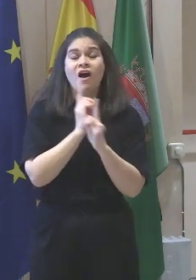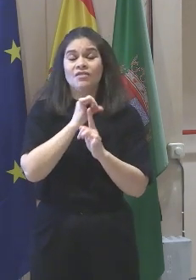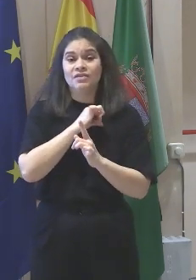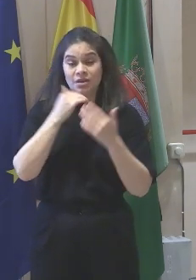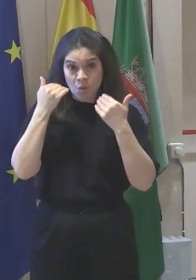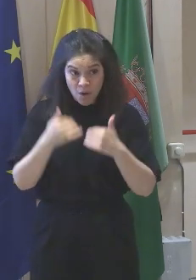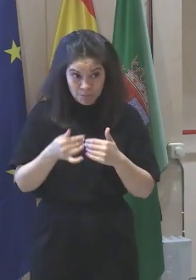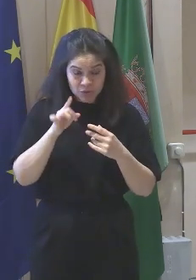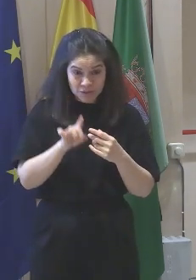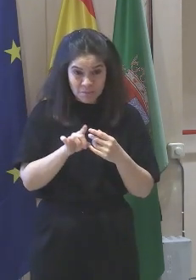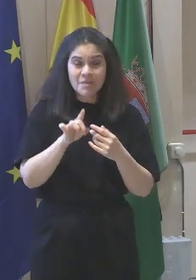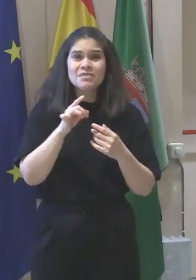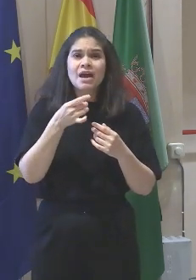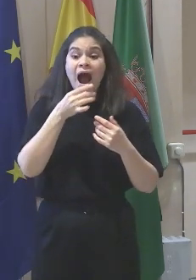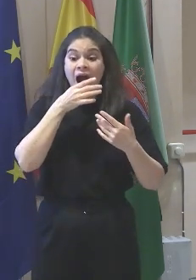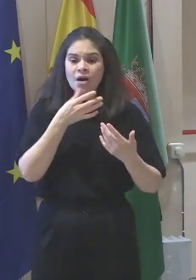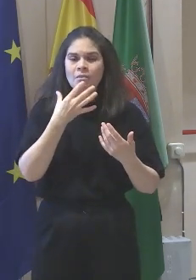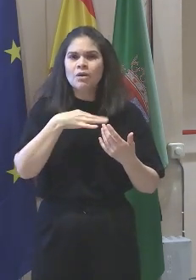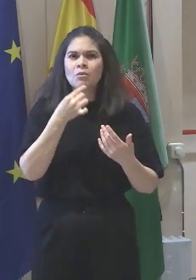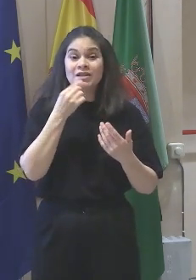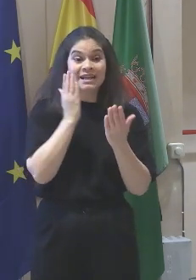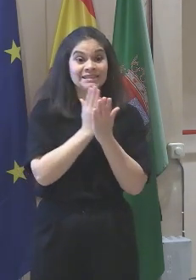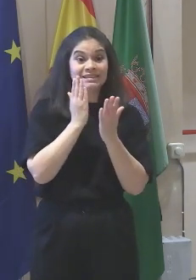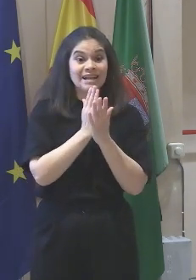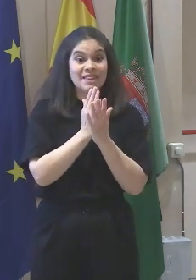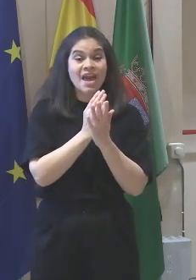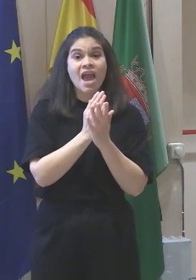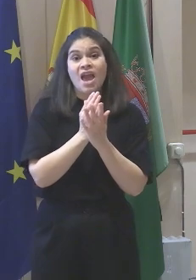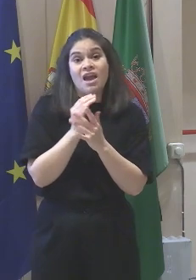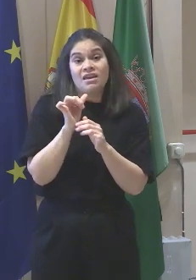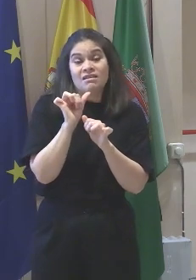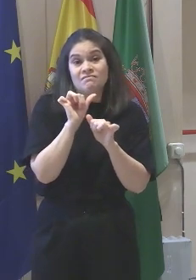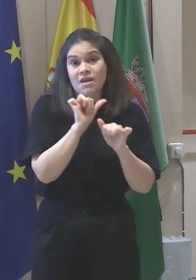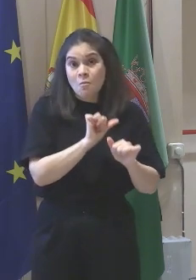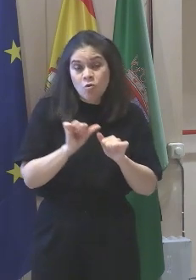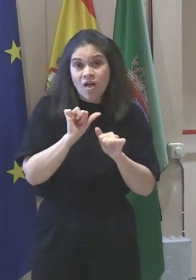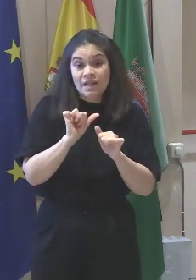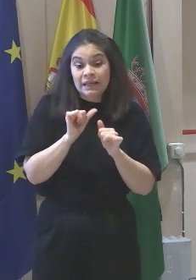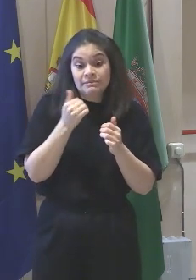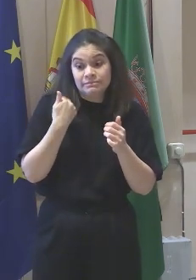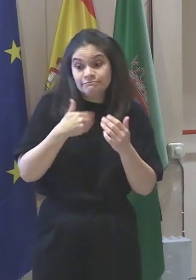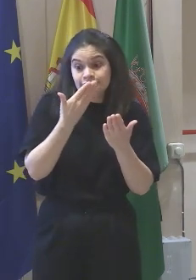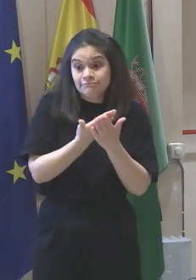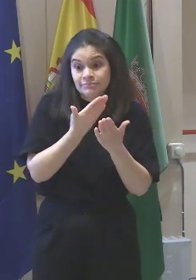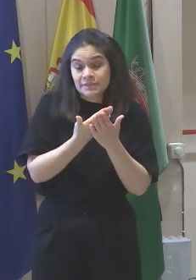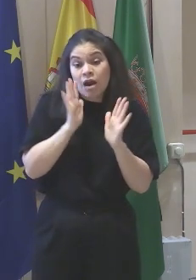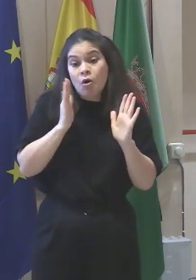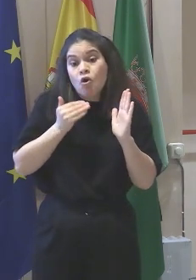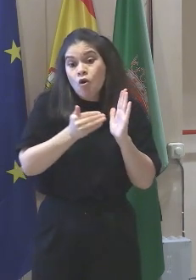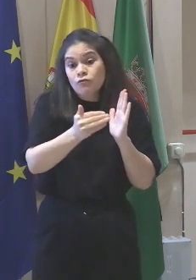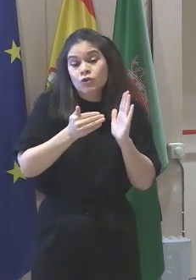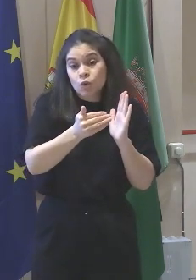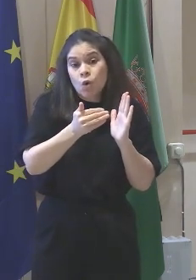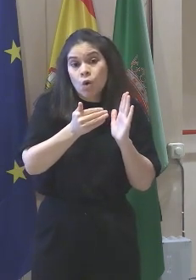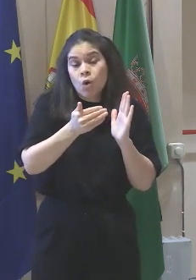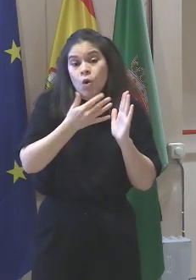considerar que es el estudio de autoinmunidad el que está establecido y que quizá en el futuro el score genético pues, nos pueda